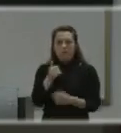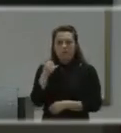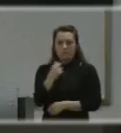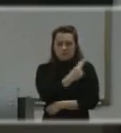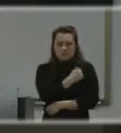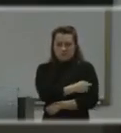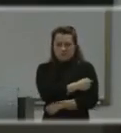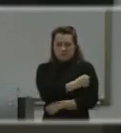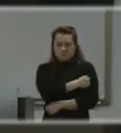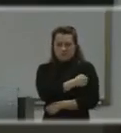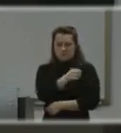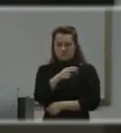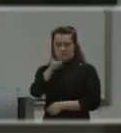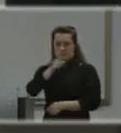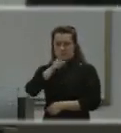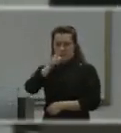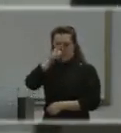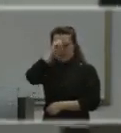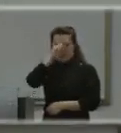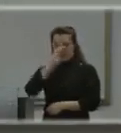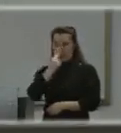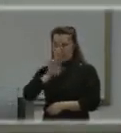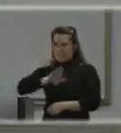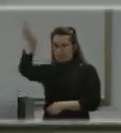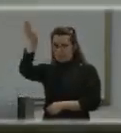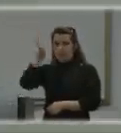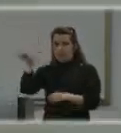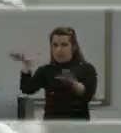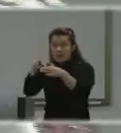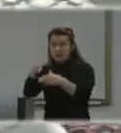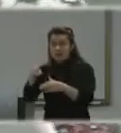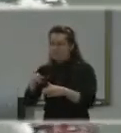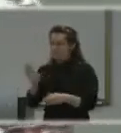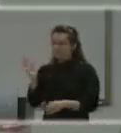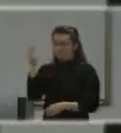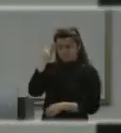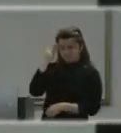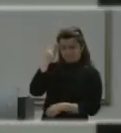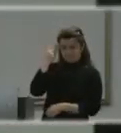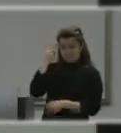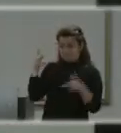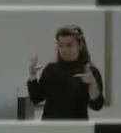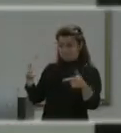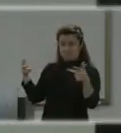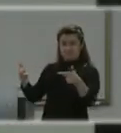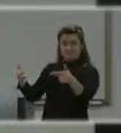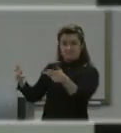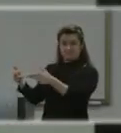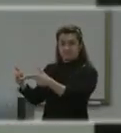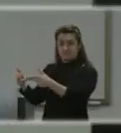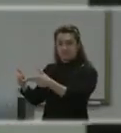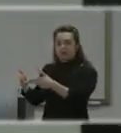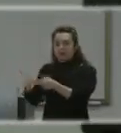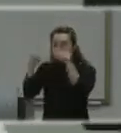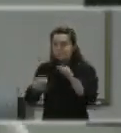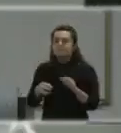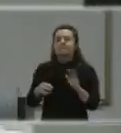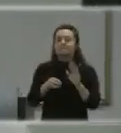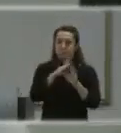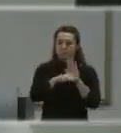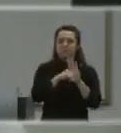una política clara de esterilización de personas con discapacidad mental. Pero ha sido política pública en